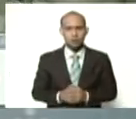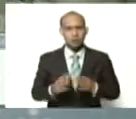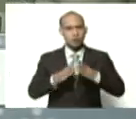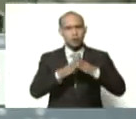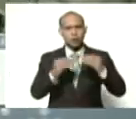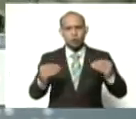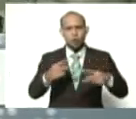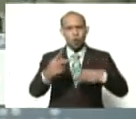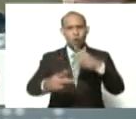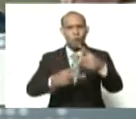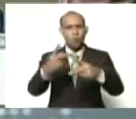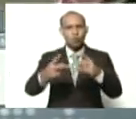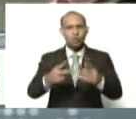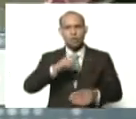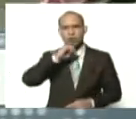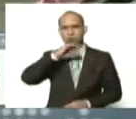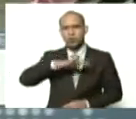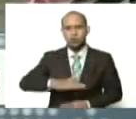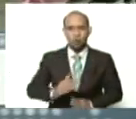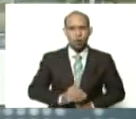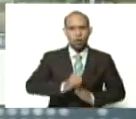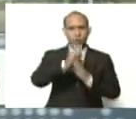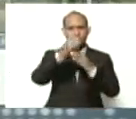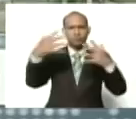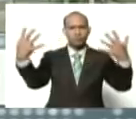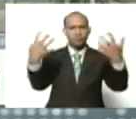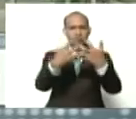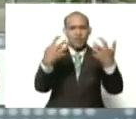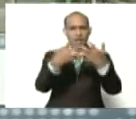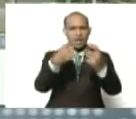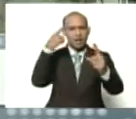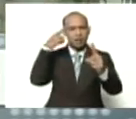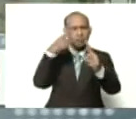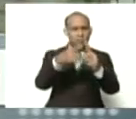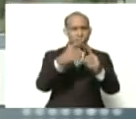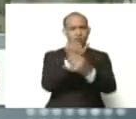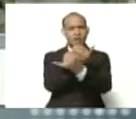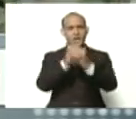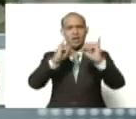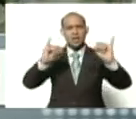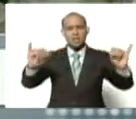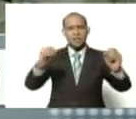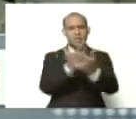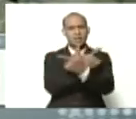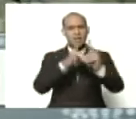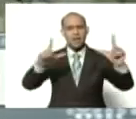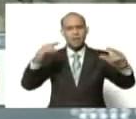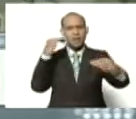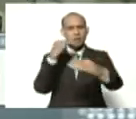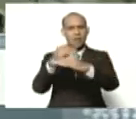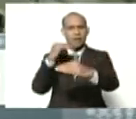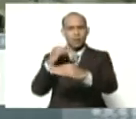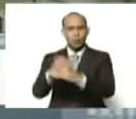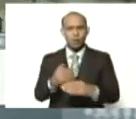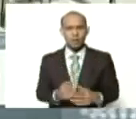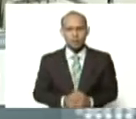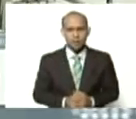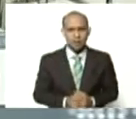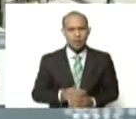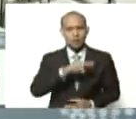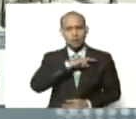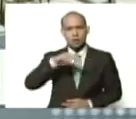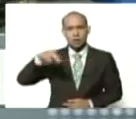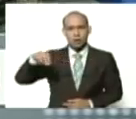su proceso heroico de guerra por la independencia, la libertad y la igualdad de